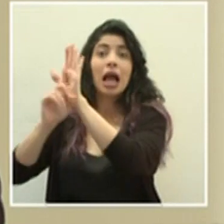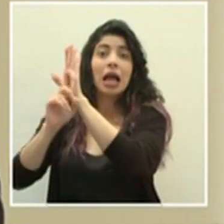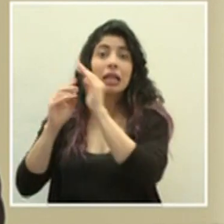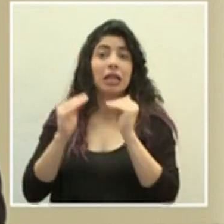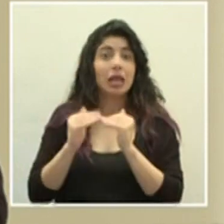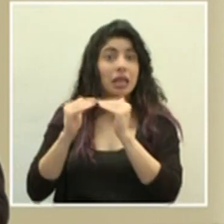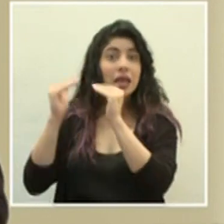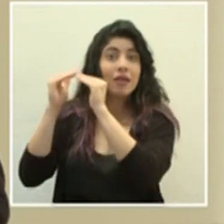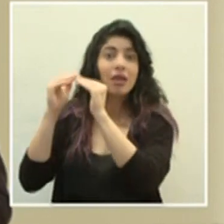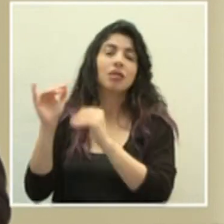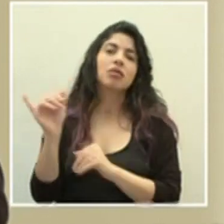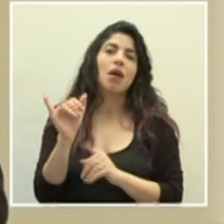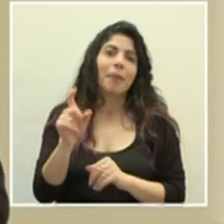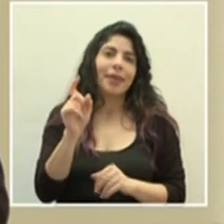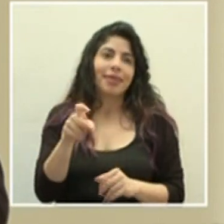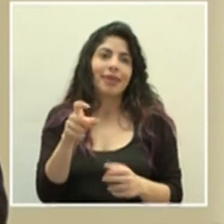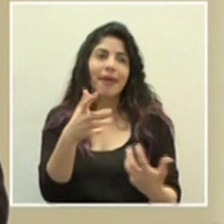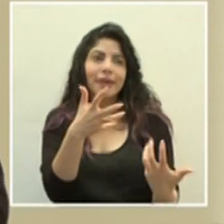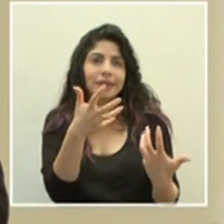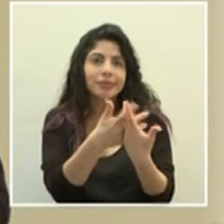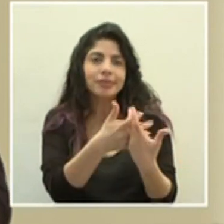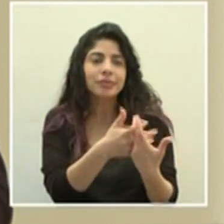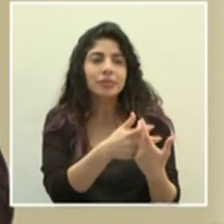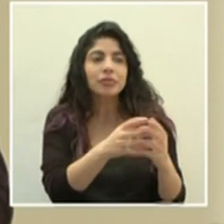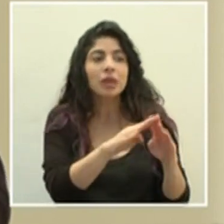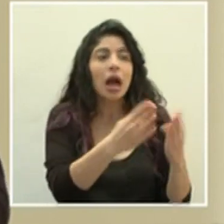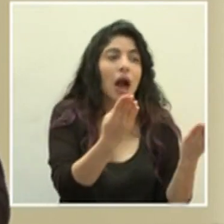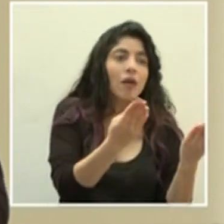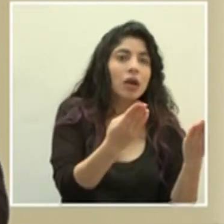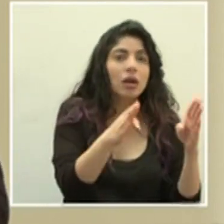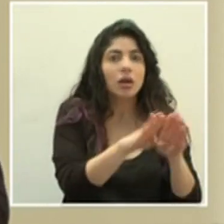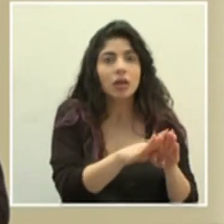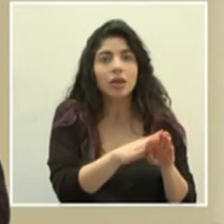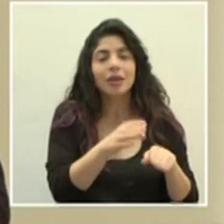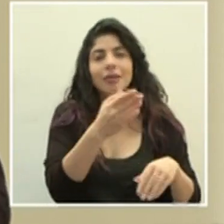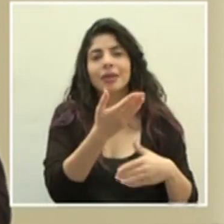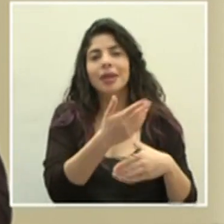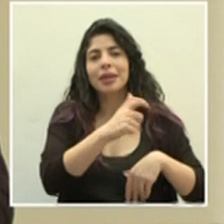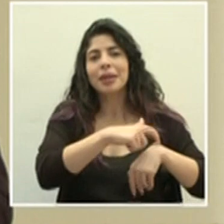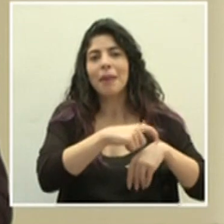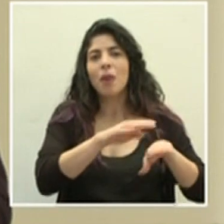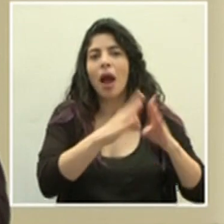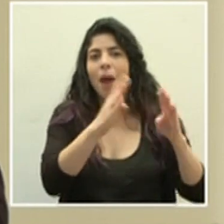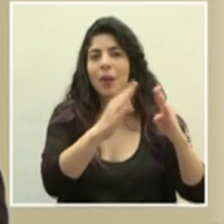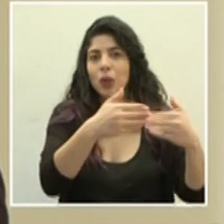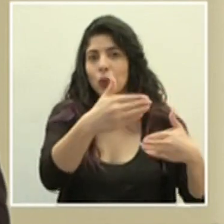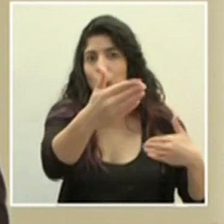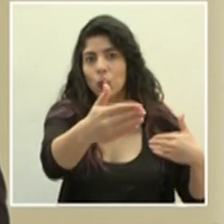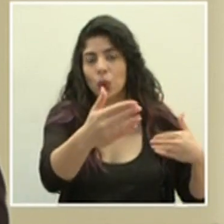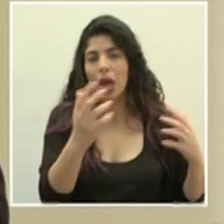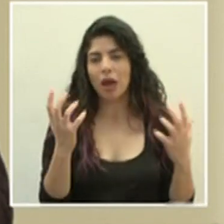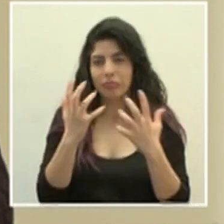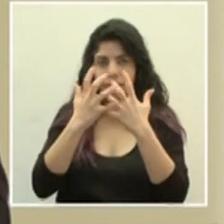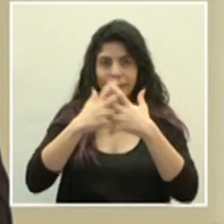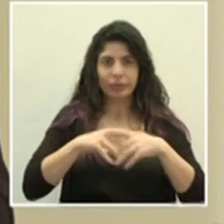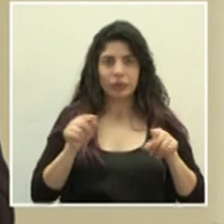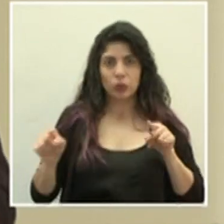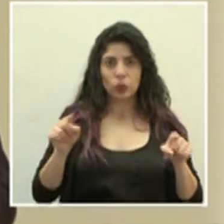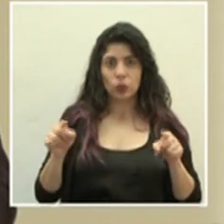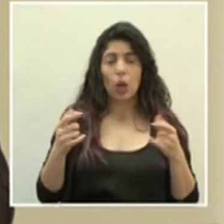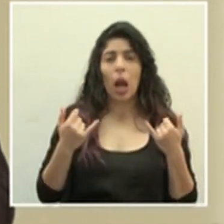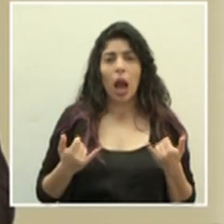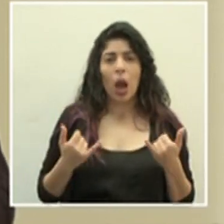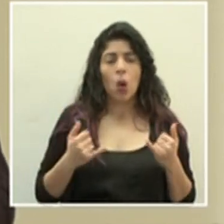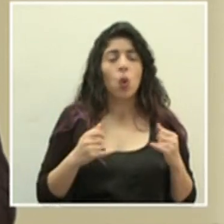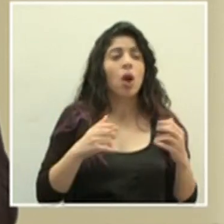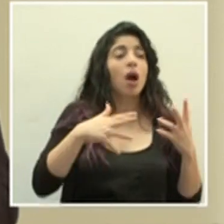una correspondencia en la habilitación o no de las fases de reapertura. Así que nosotros esto ya lo hemos indicado, estamos analizando